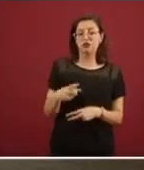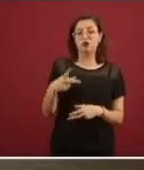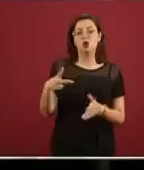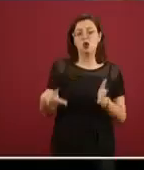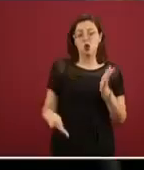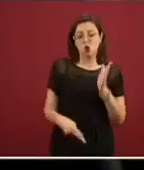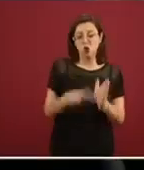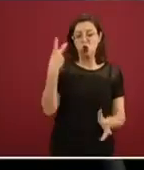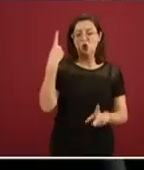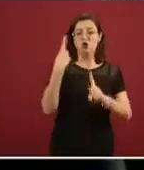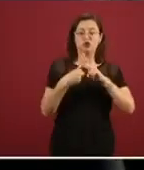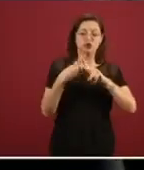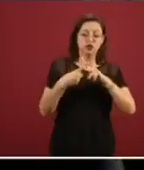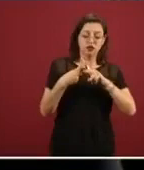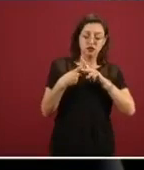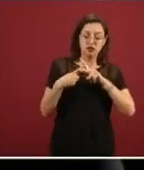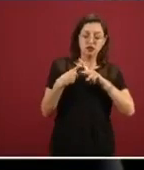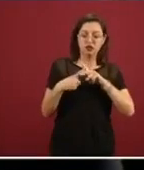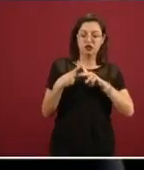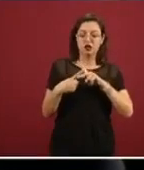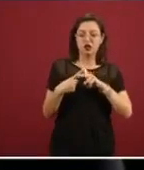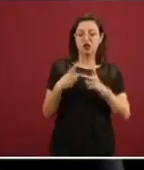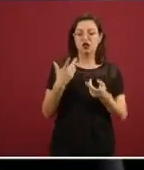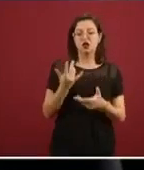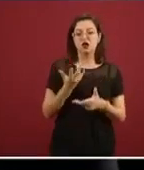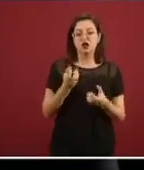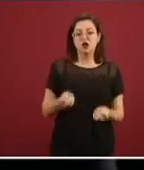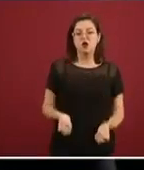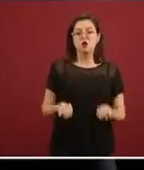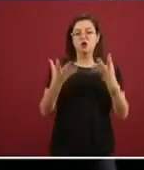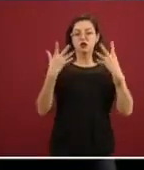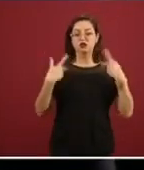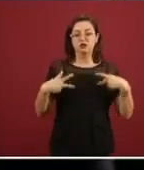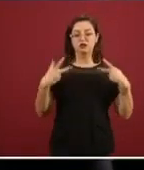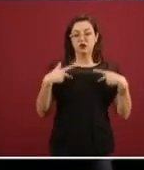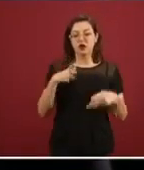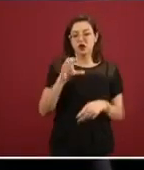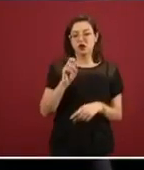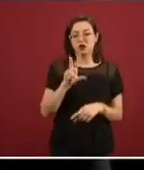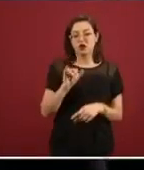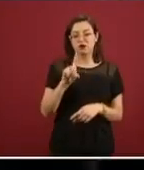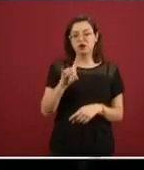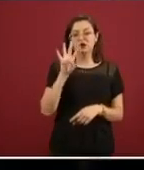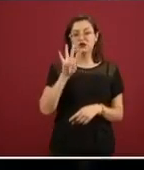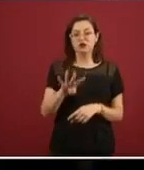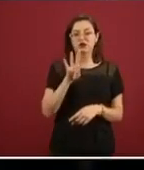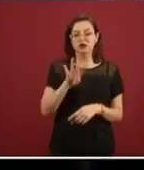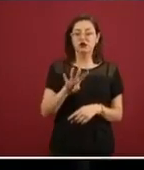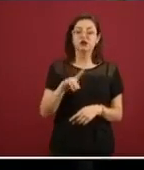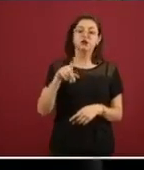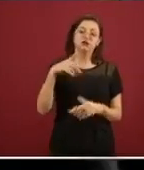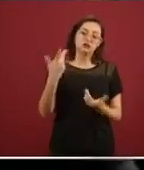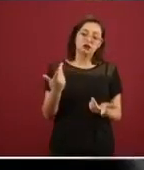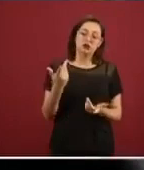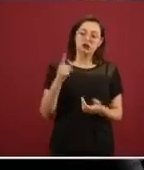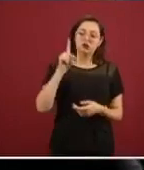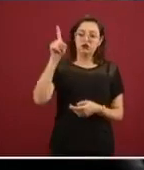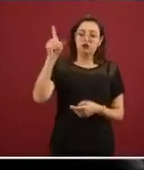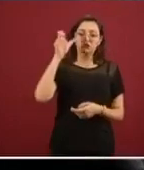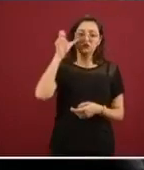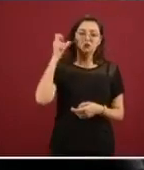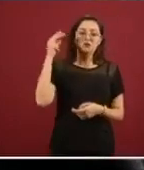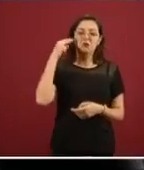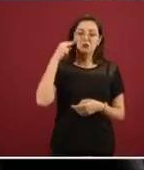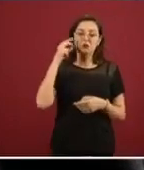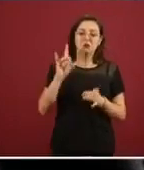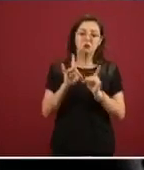un recuento de los datos, las cifras que tienen sobre COVID-19 para evitar que pasen casos como el de China, donde pues se elevó